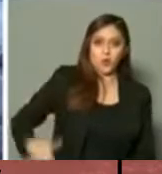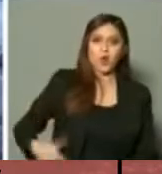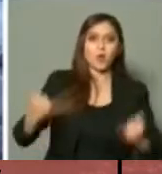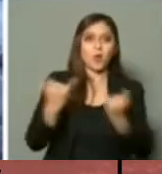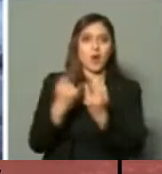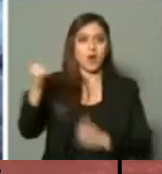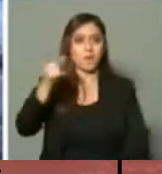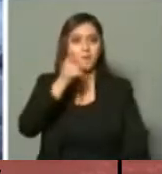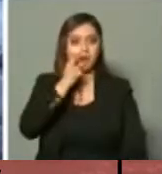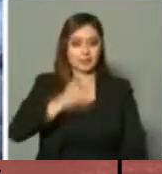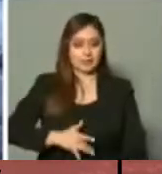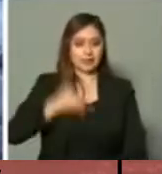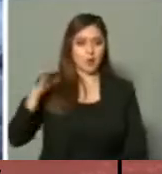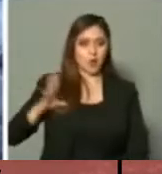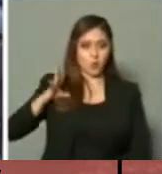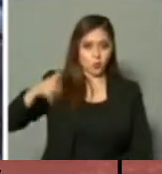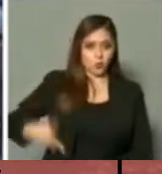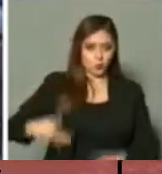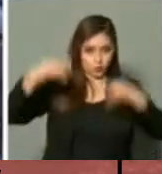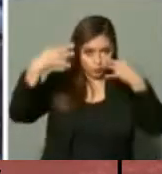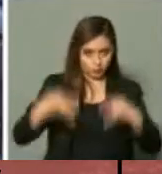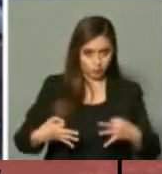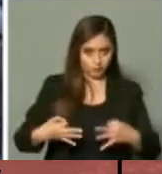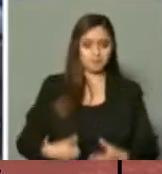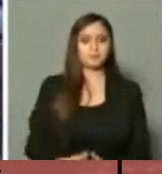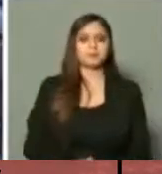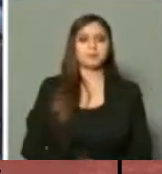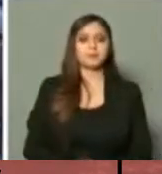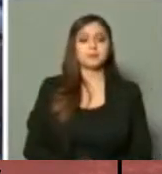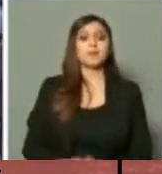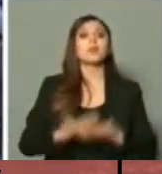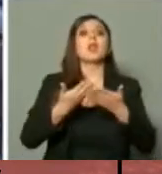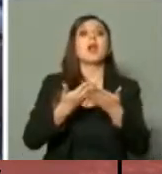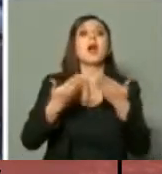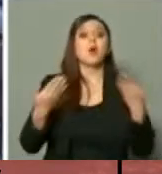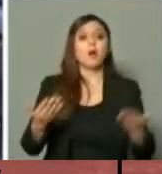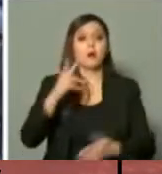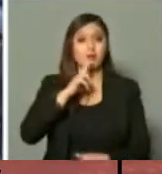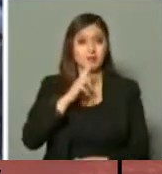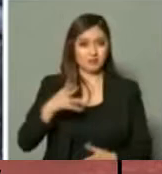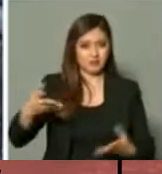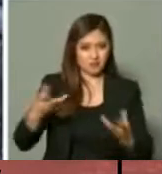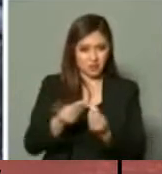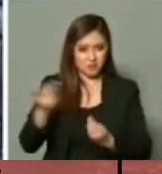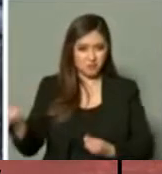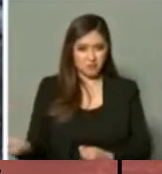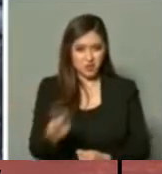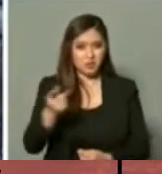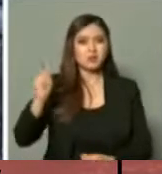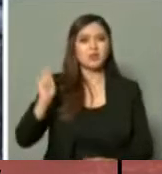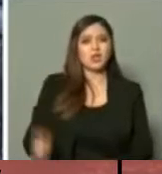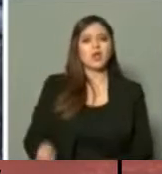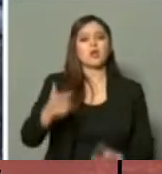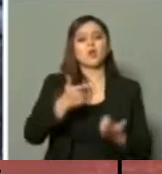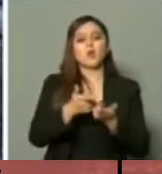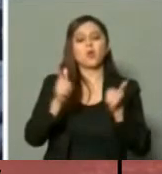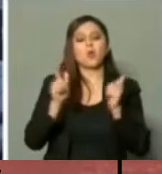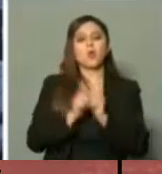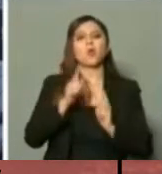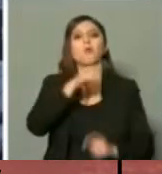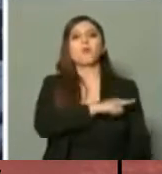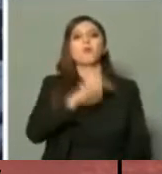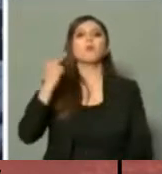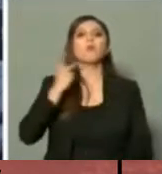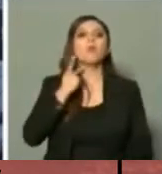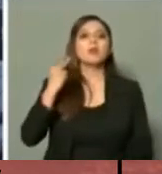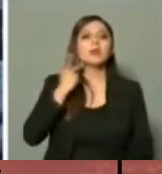ser policías. 10 segundos. Responderá la pregunta la candidata de la coalición por la Ciudad de México al frente. Adelante.